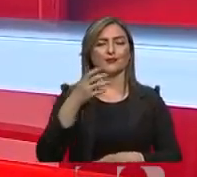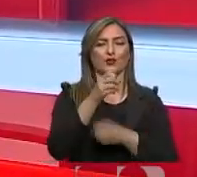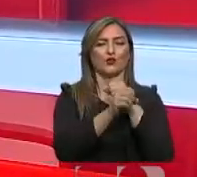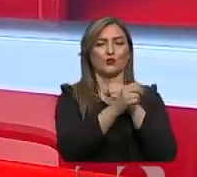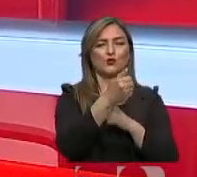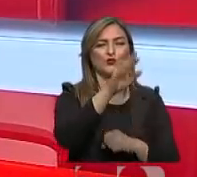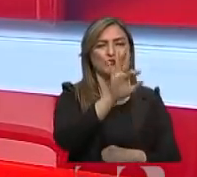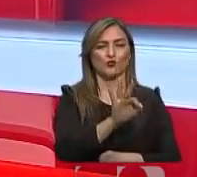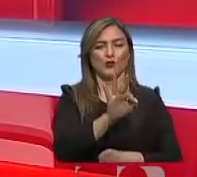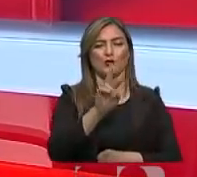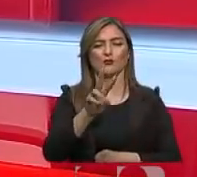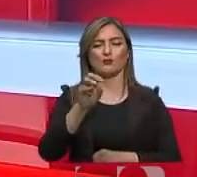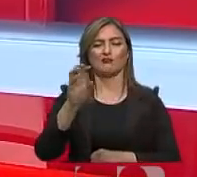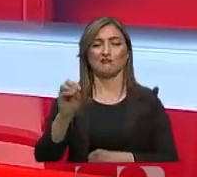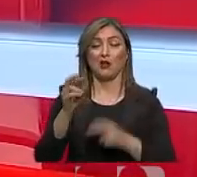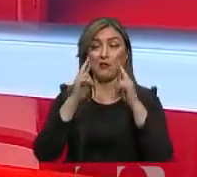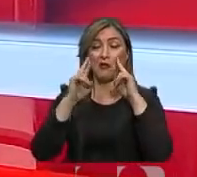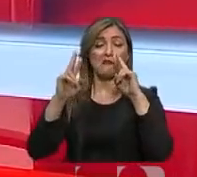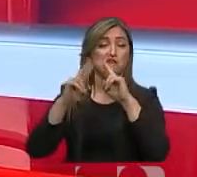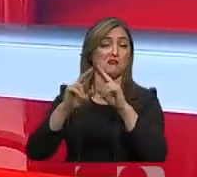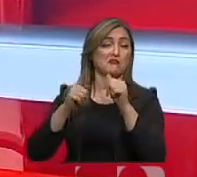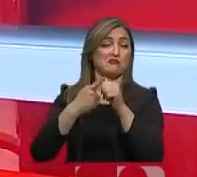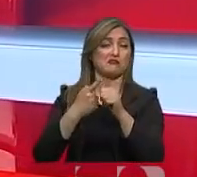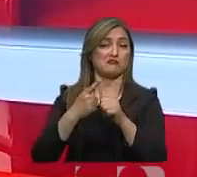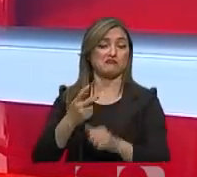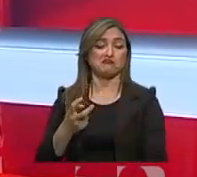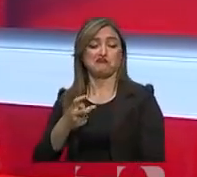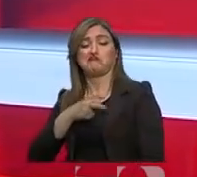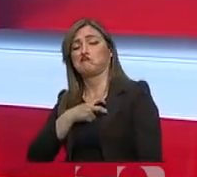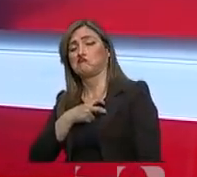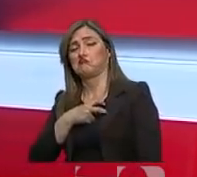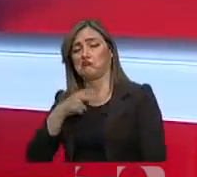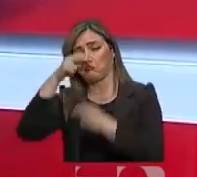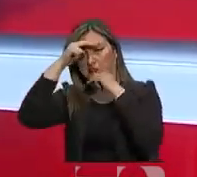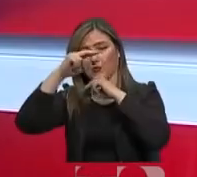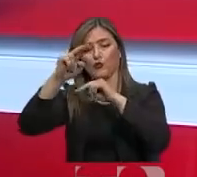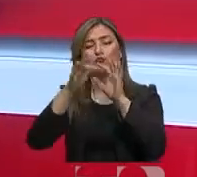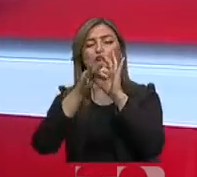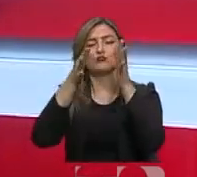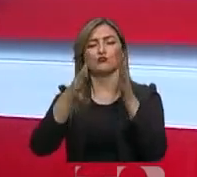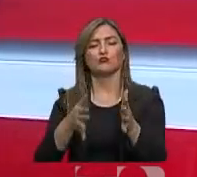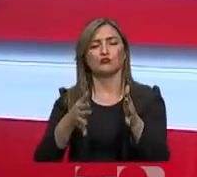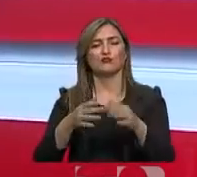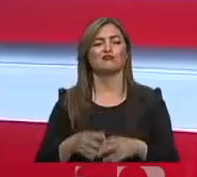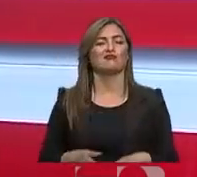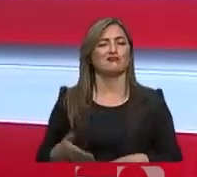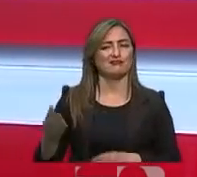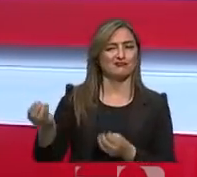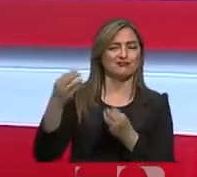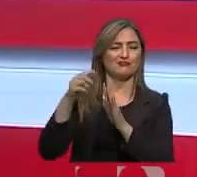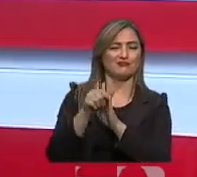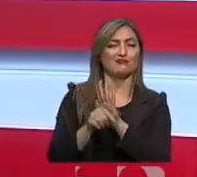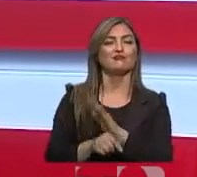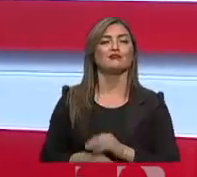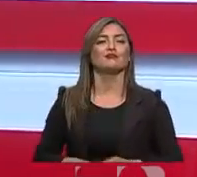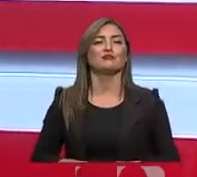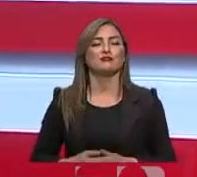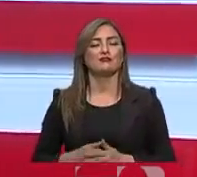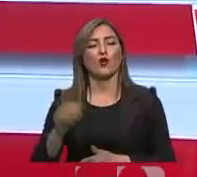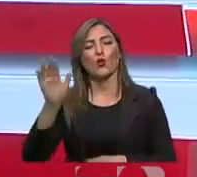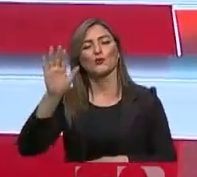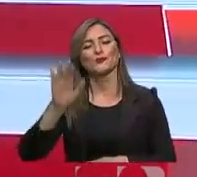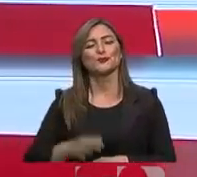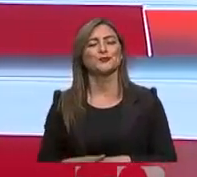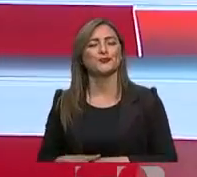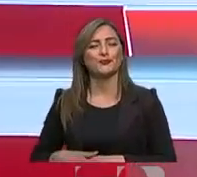2019 y 2020 logró el reconocimiento de la primera mención honorífica. Nuestra compañera María del Rocío Coronel nos cuenta todos los detalles. Hola,